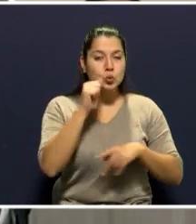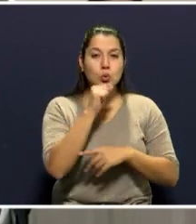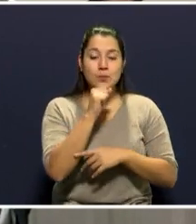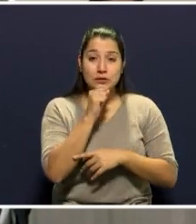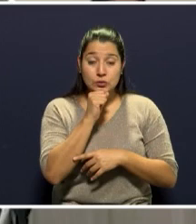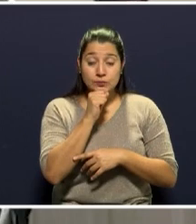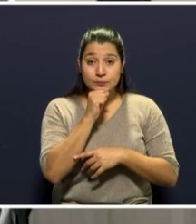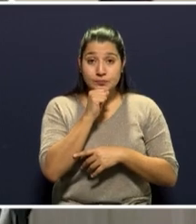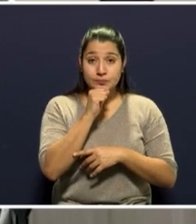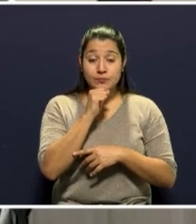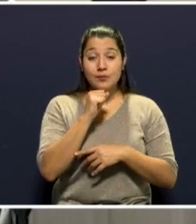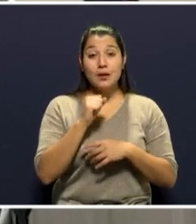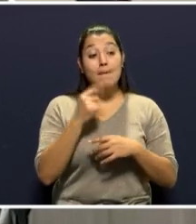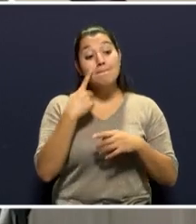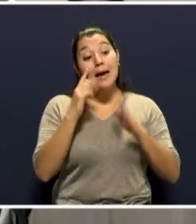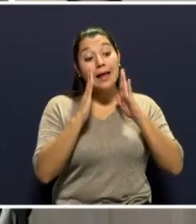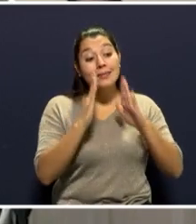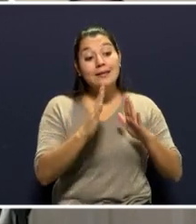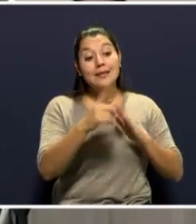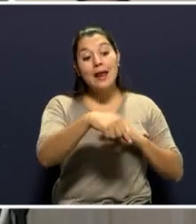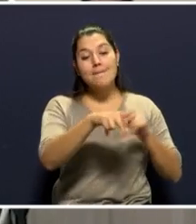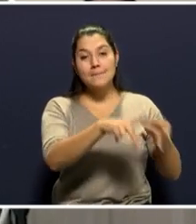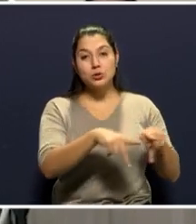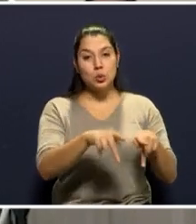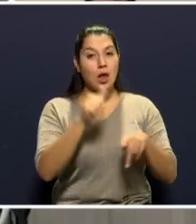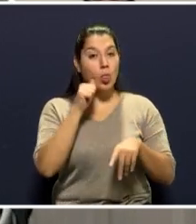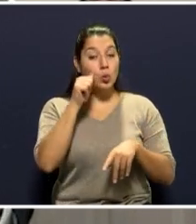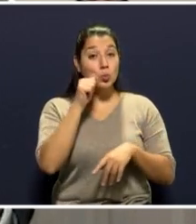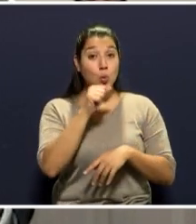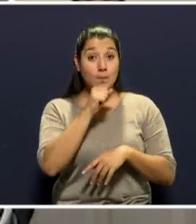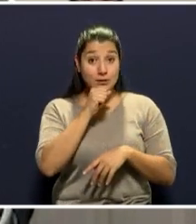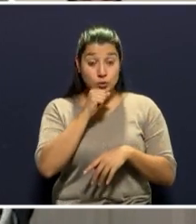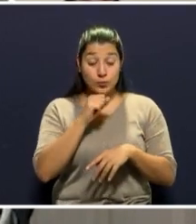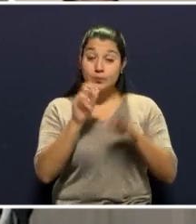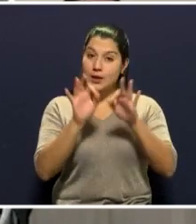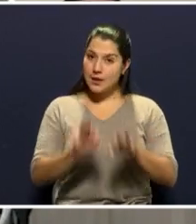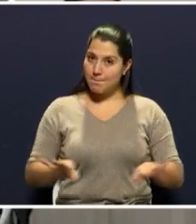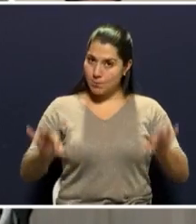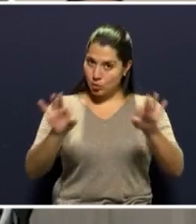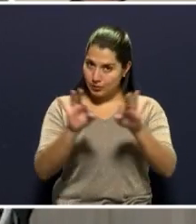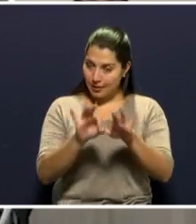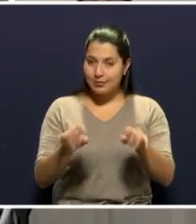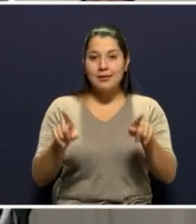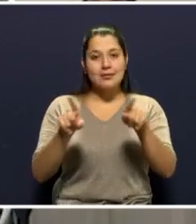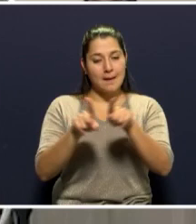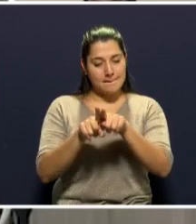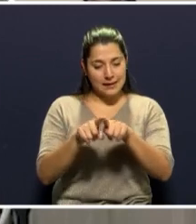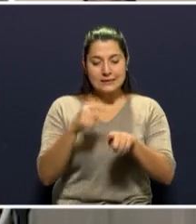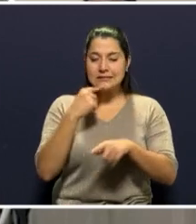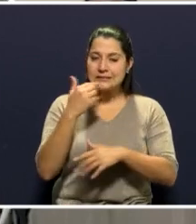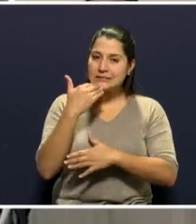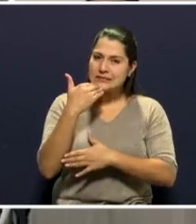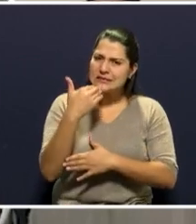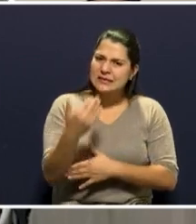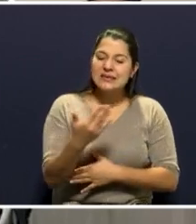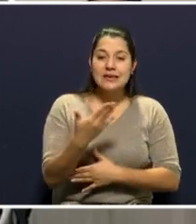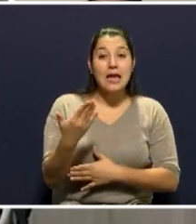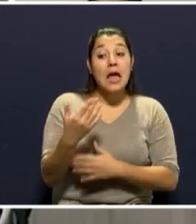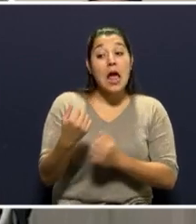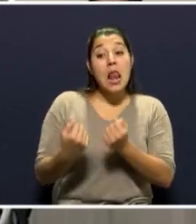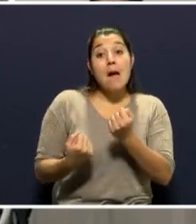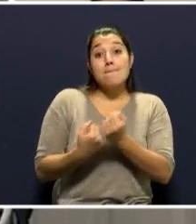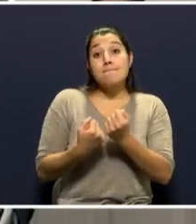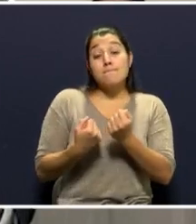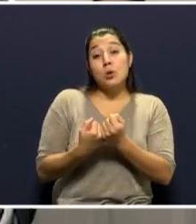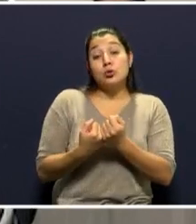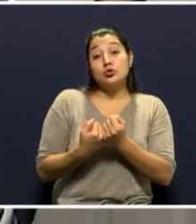mencionó don Juan Luis a las personas adultas mayores. Importante también y agradecer el apoyo que en este sentido